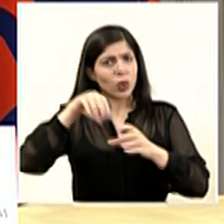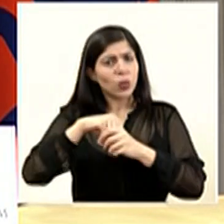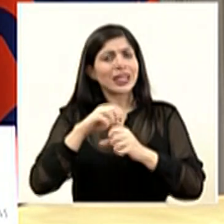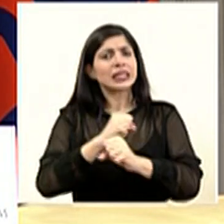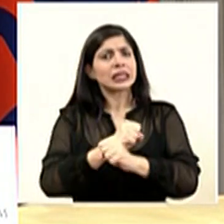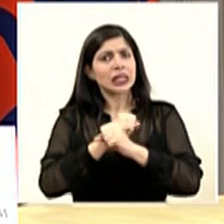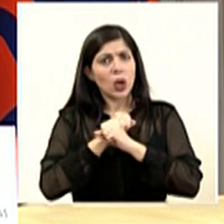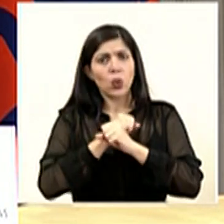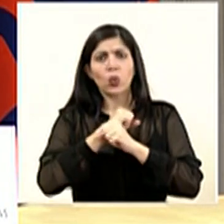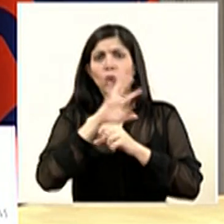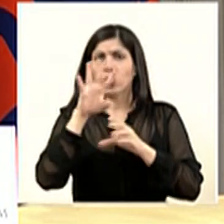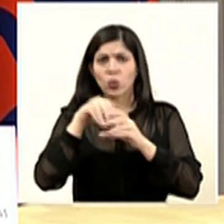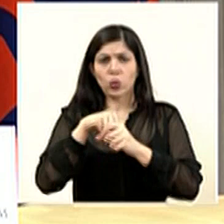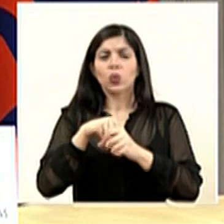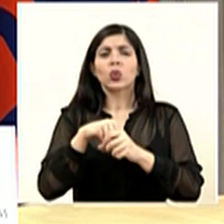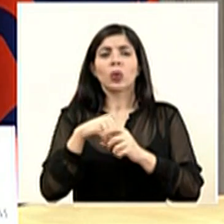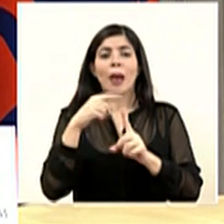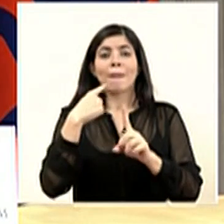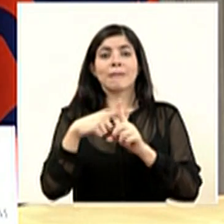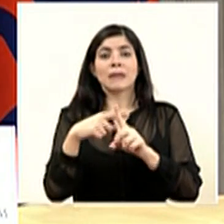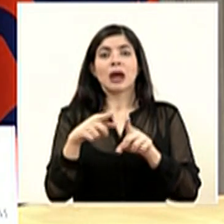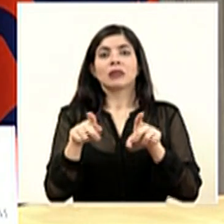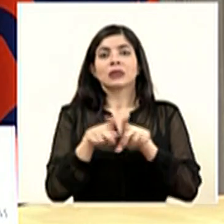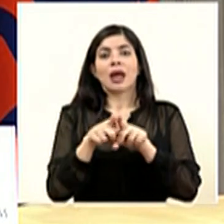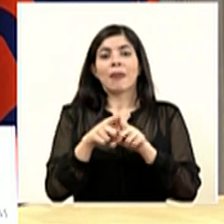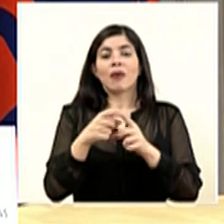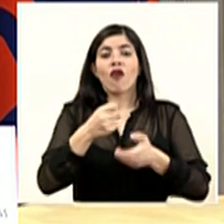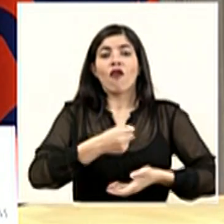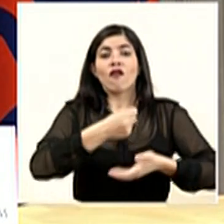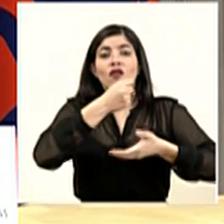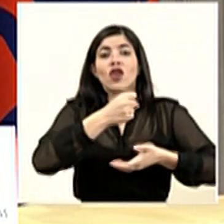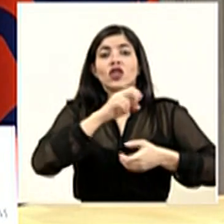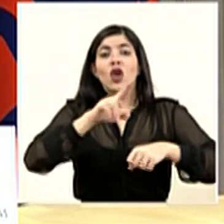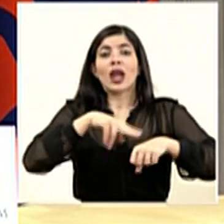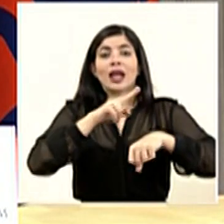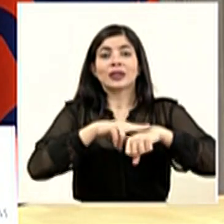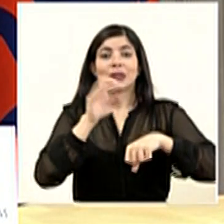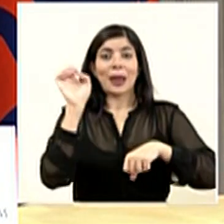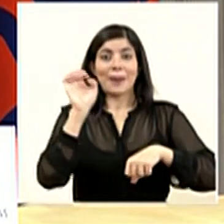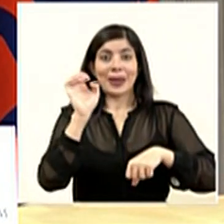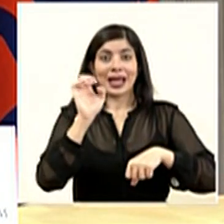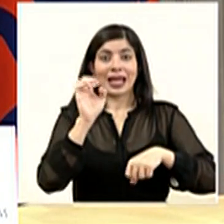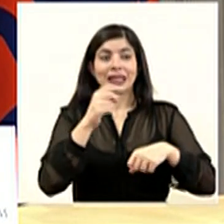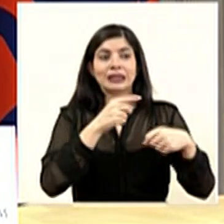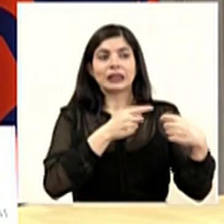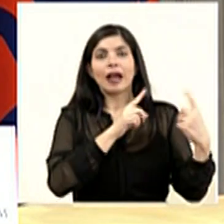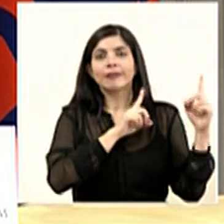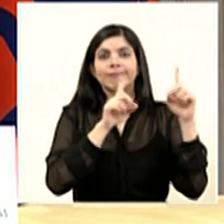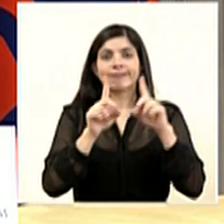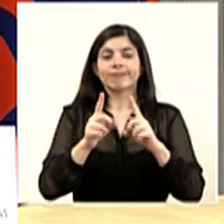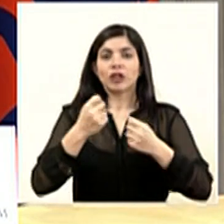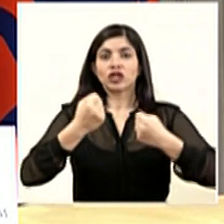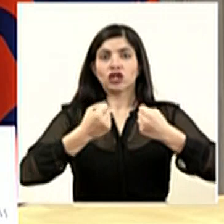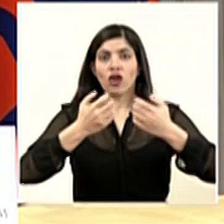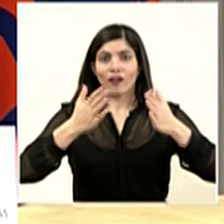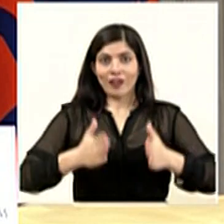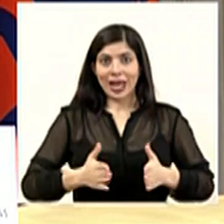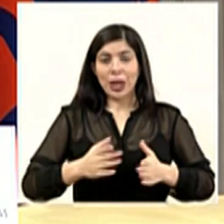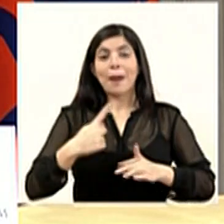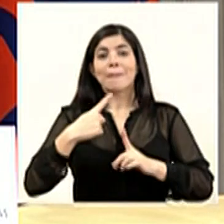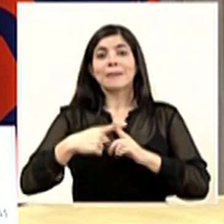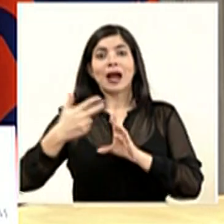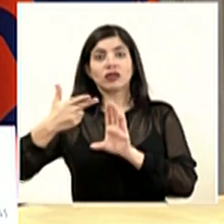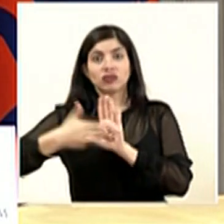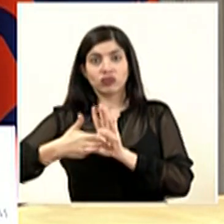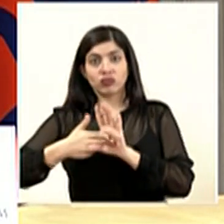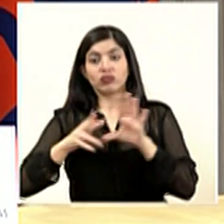incluido, y el aporte también del Fondo Nacional de Emergencia por medio de conductores y el combustible, hemos apoyado a